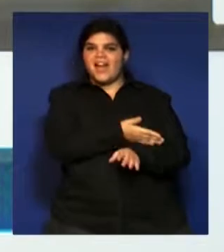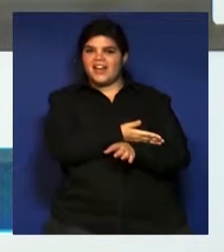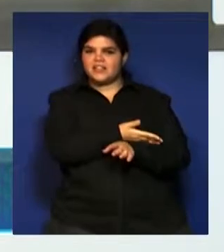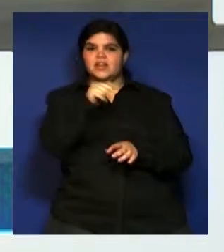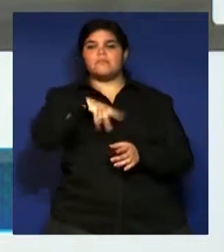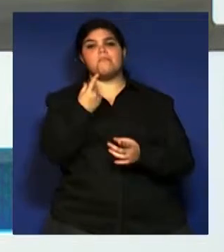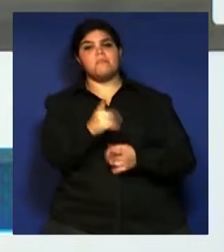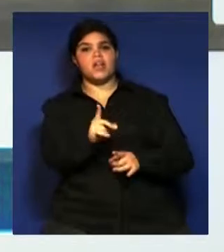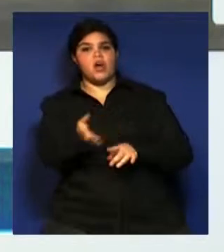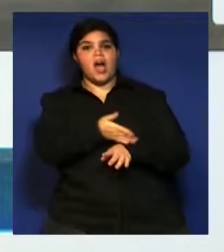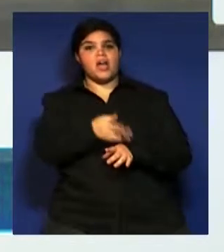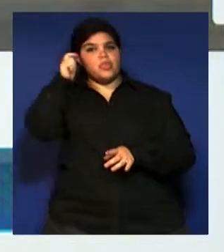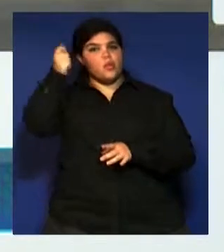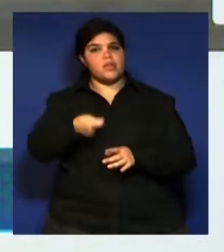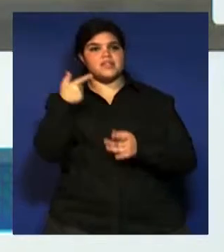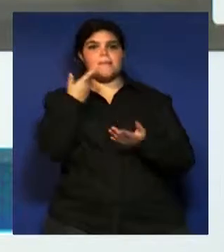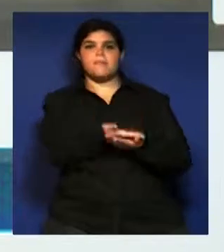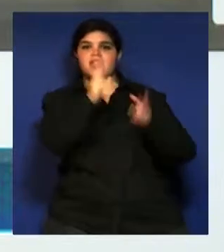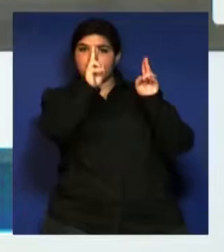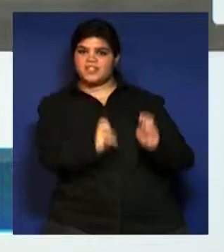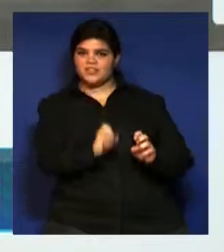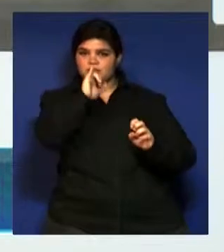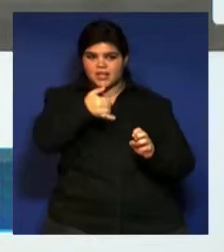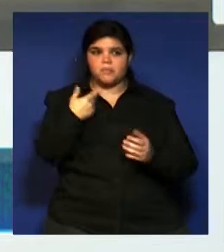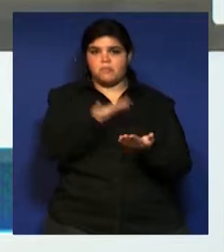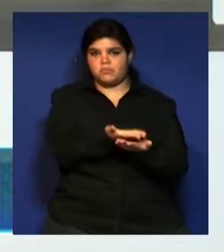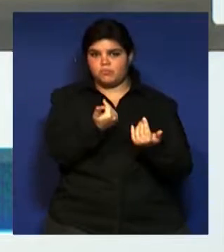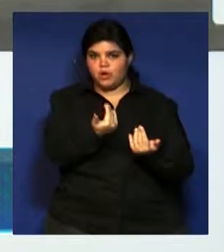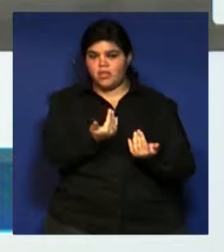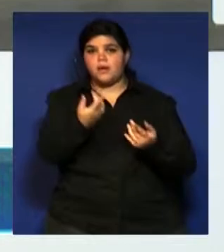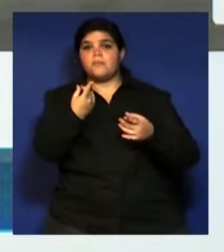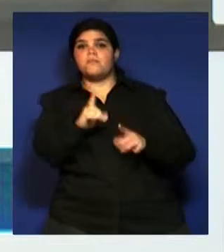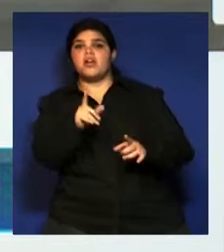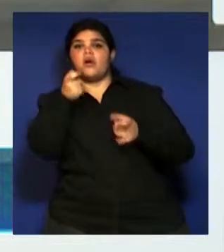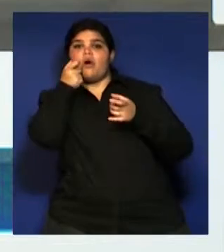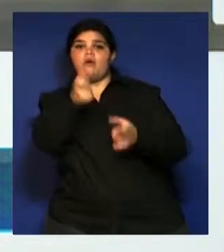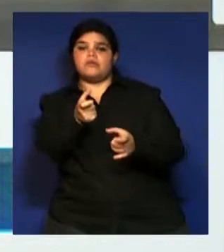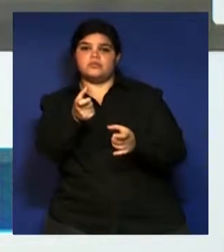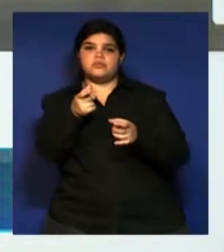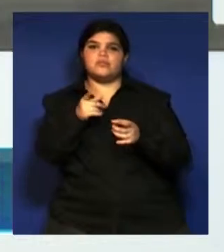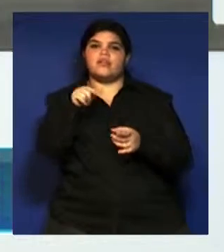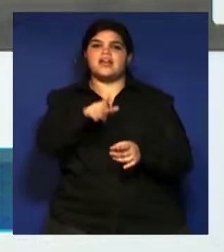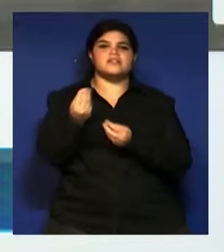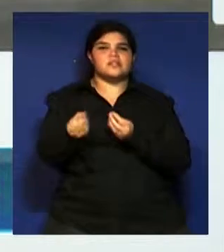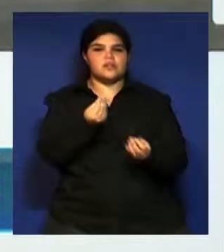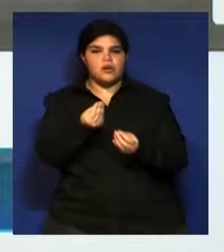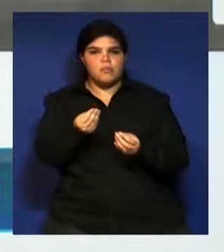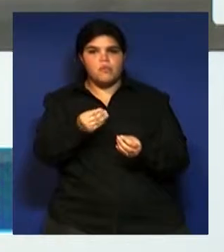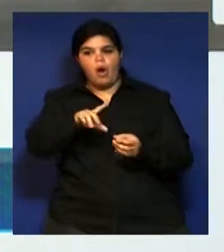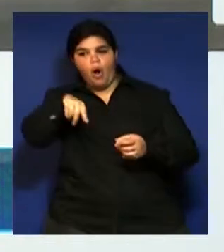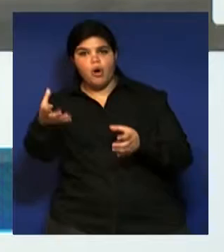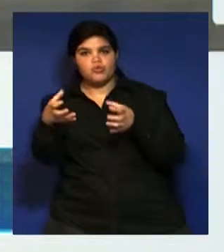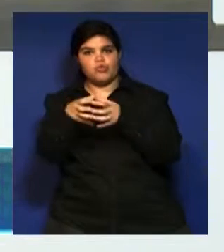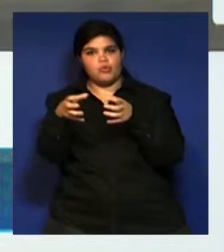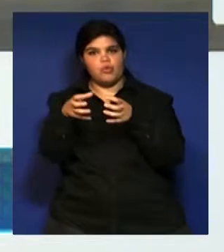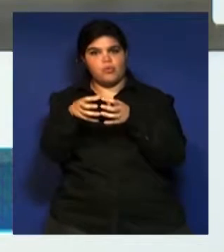investigación judicial, o bien si ese control lo va a hacer algún órgano o comisión extrapoder,